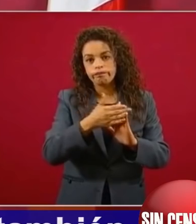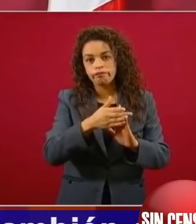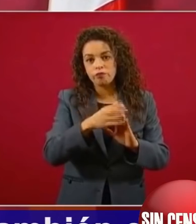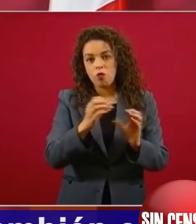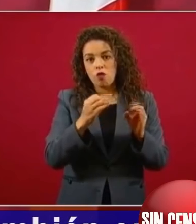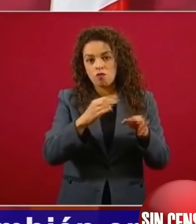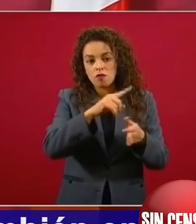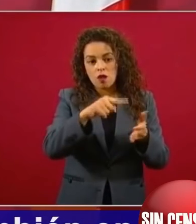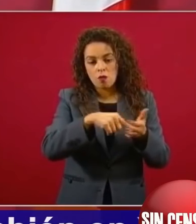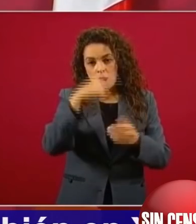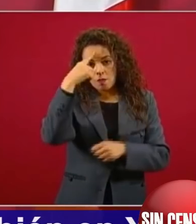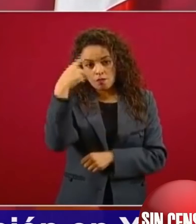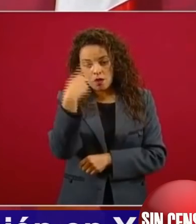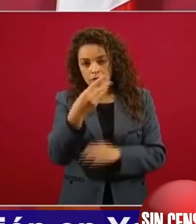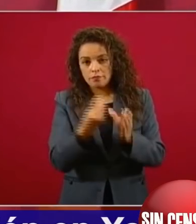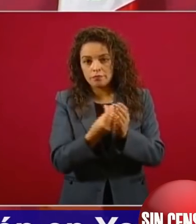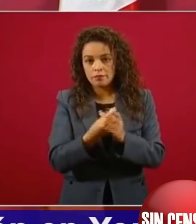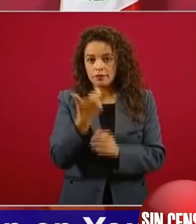Esto ya